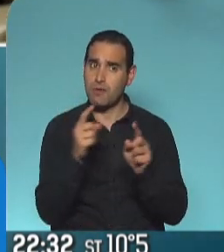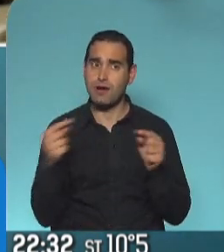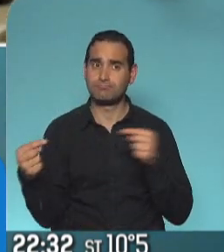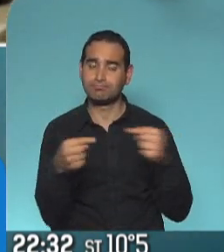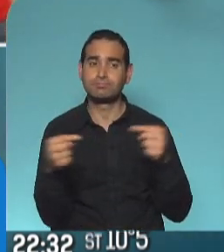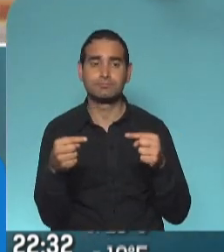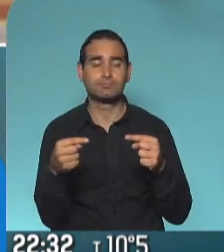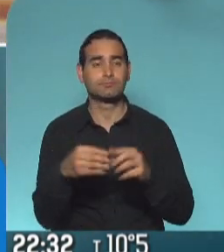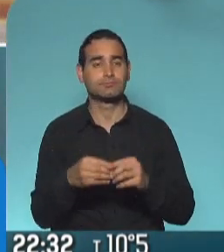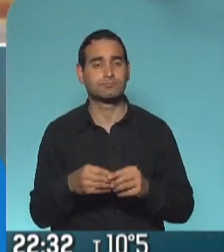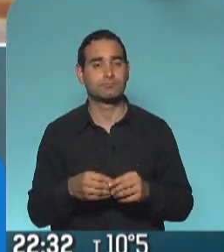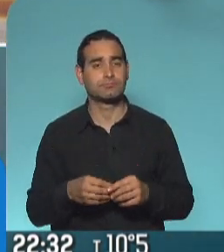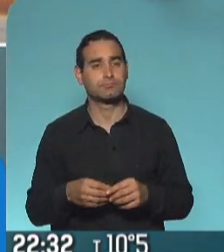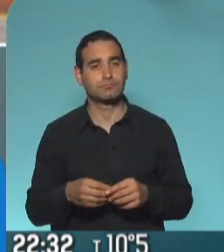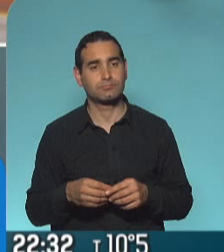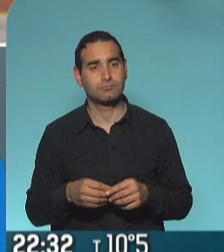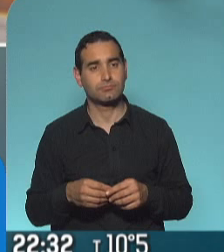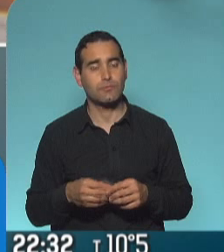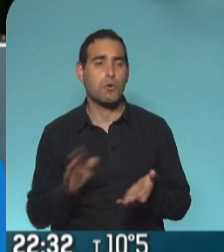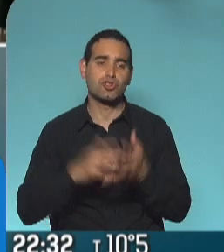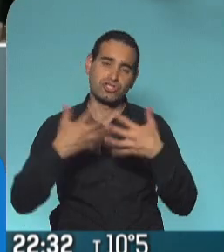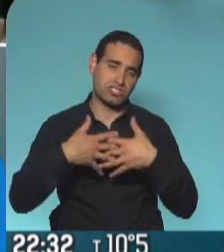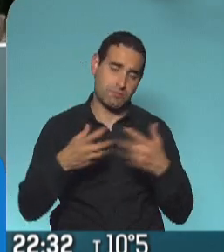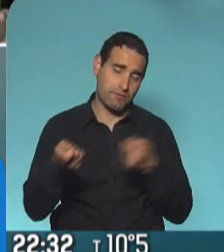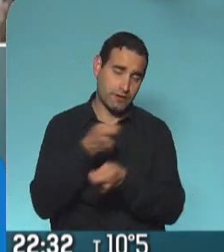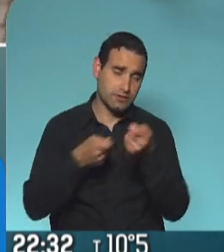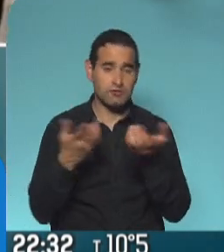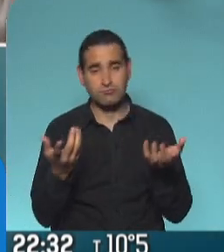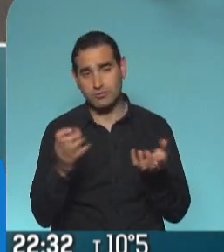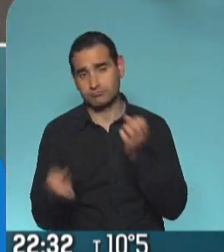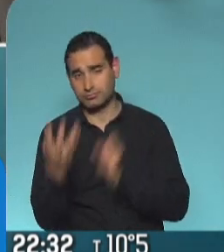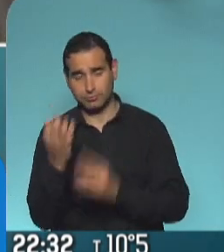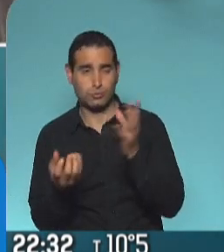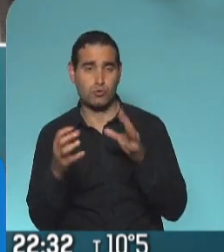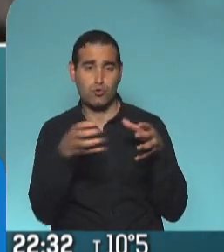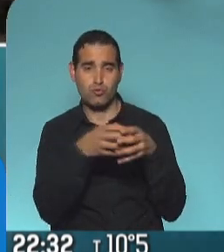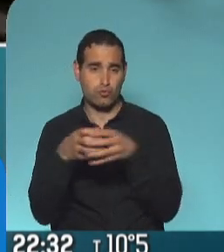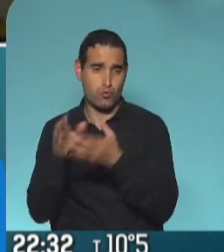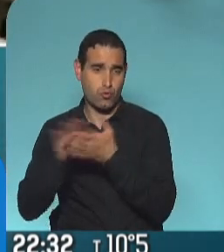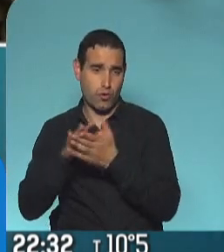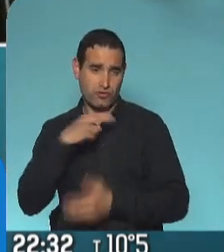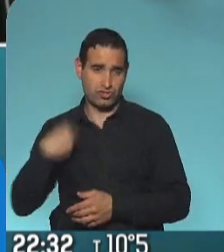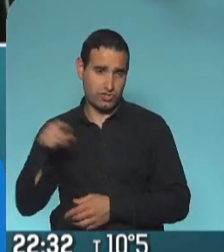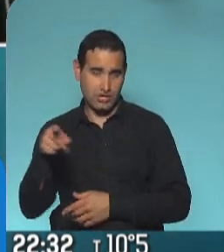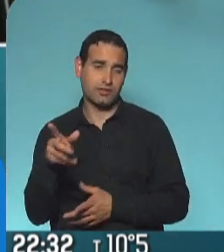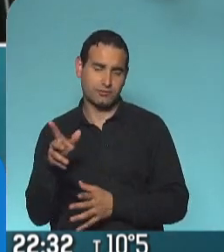problematización comercial. A nivel del sistema financiero, bueno, la creación de instituciones financieras nuevas por parte de China, o sea,